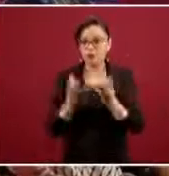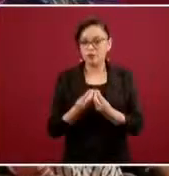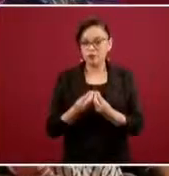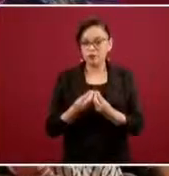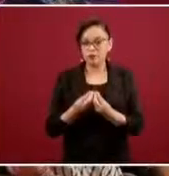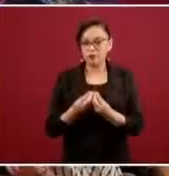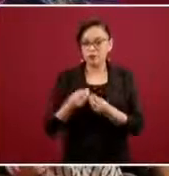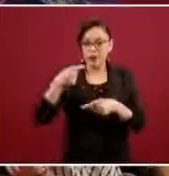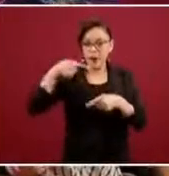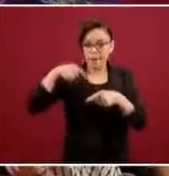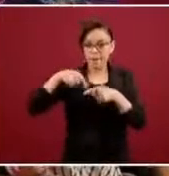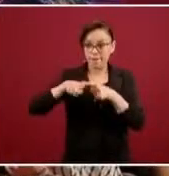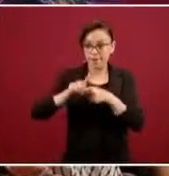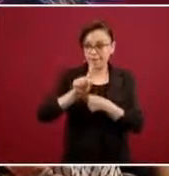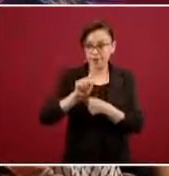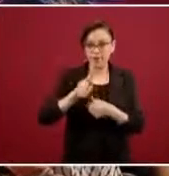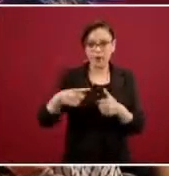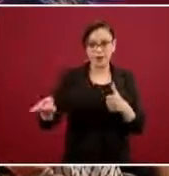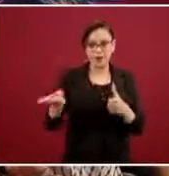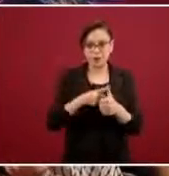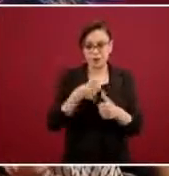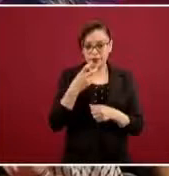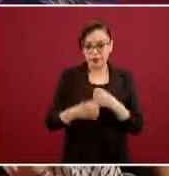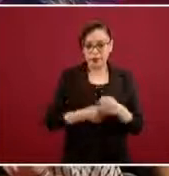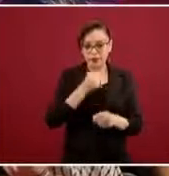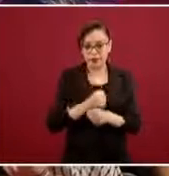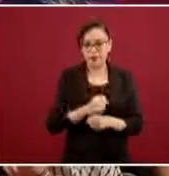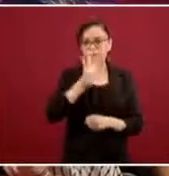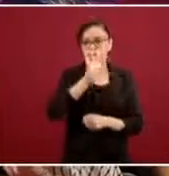desde el día 1 del año,